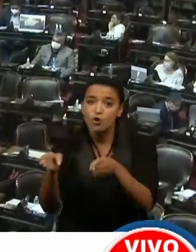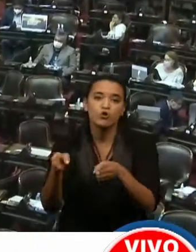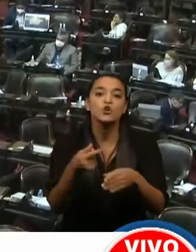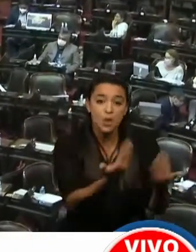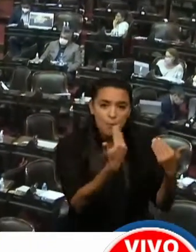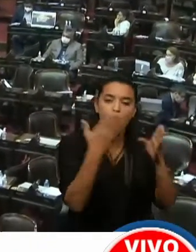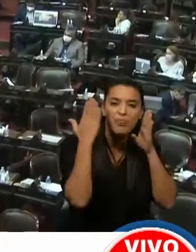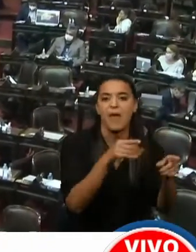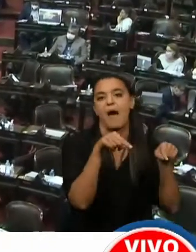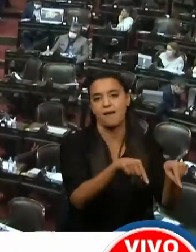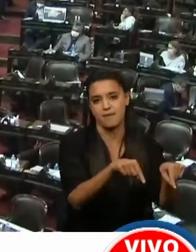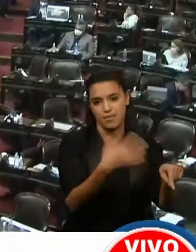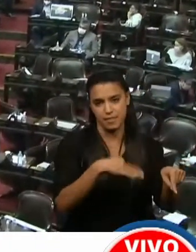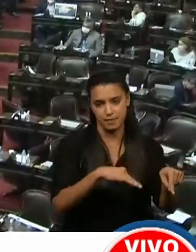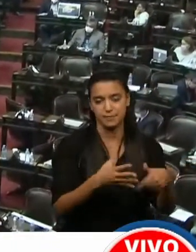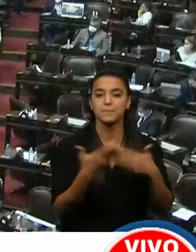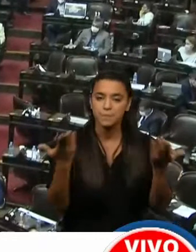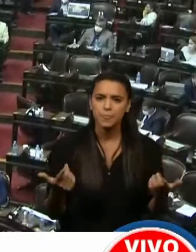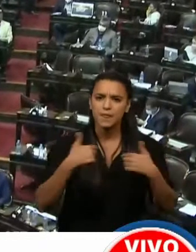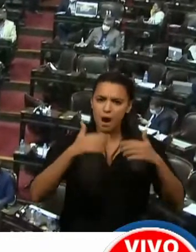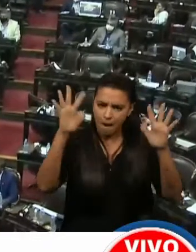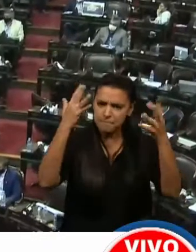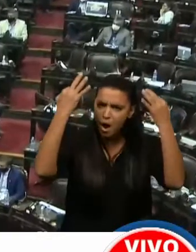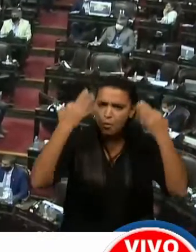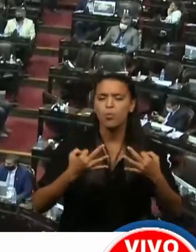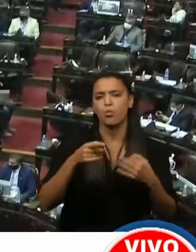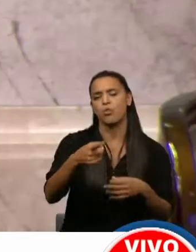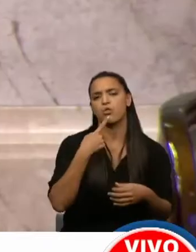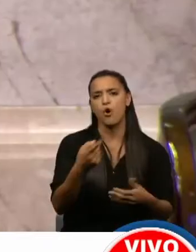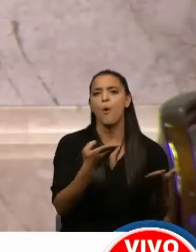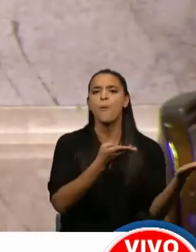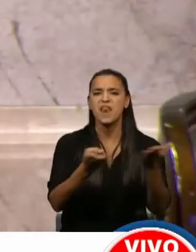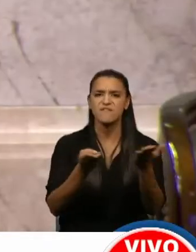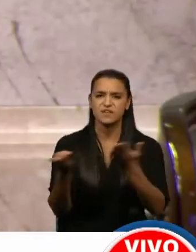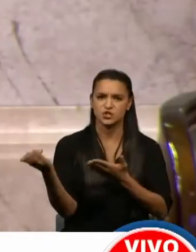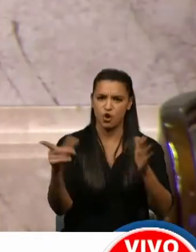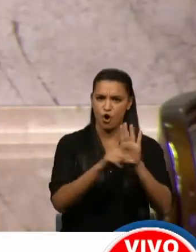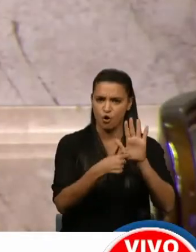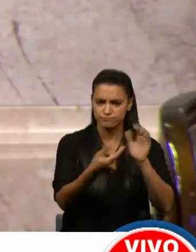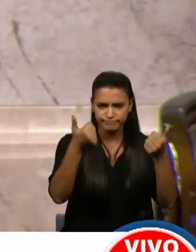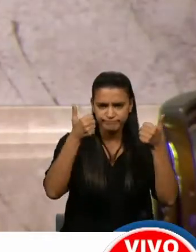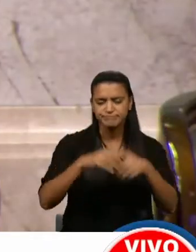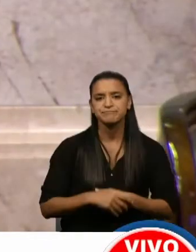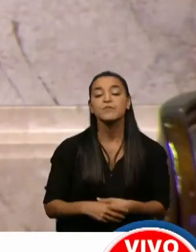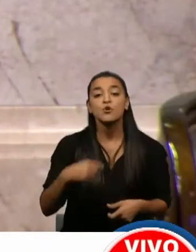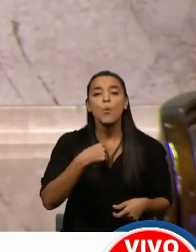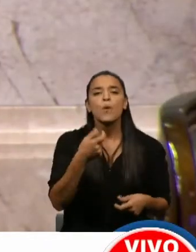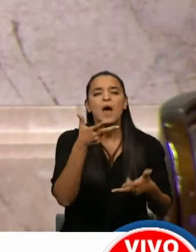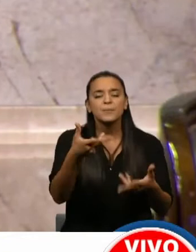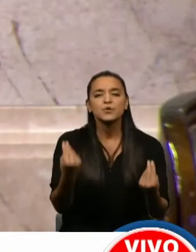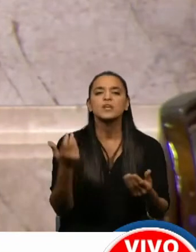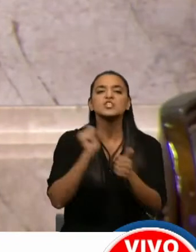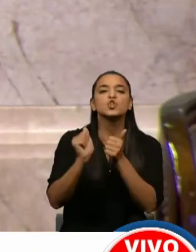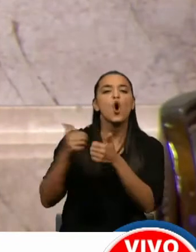se puede. Y por eso aplaudo nuevamente esta medida y este beneficio. Voy a hacer referencia un poco a